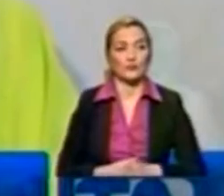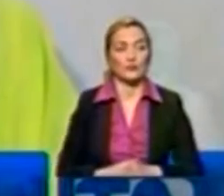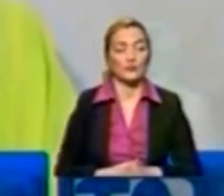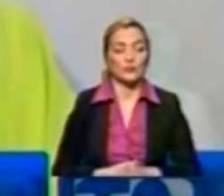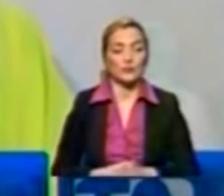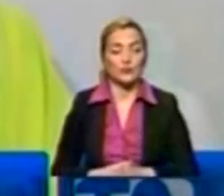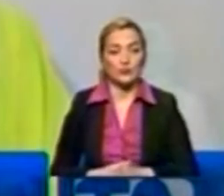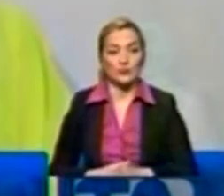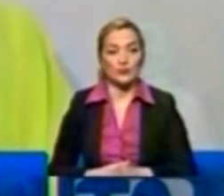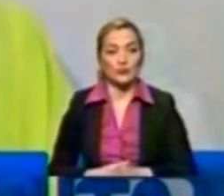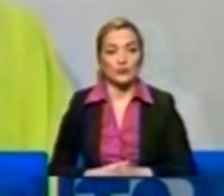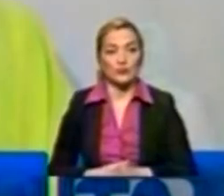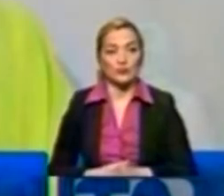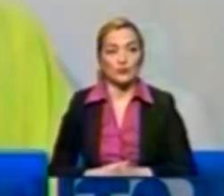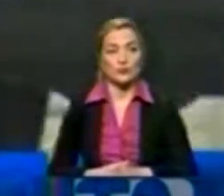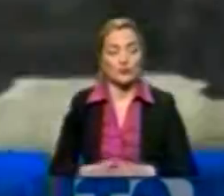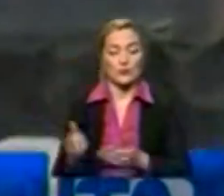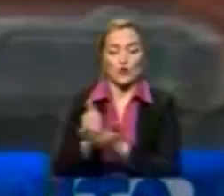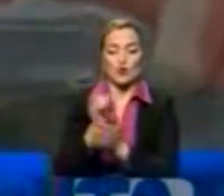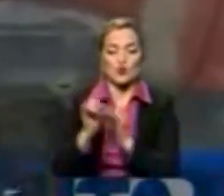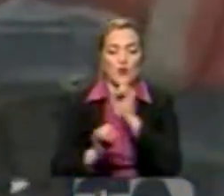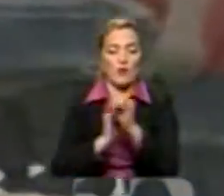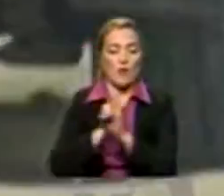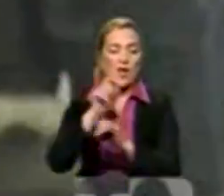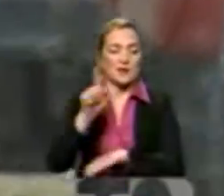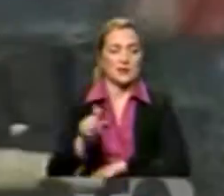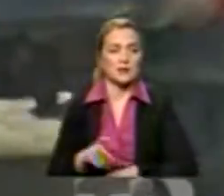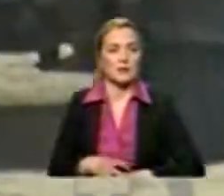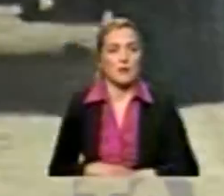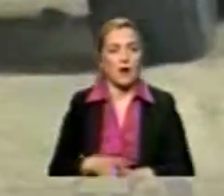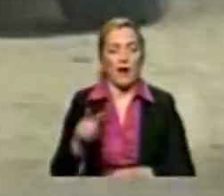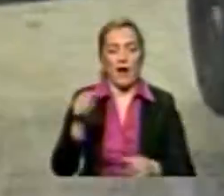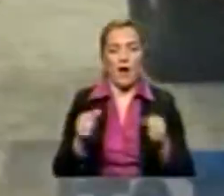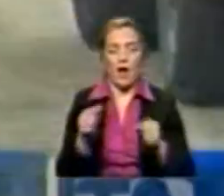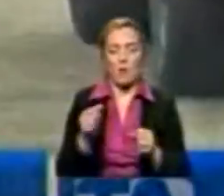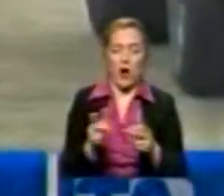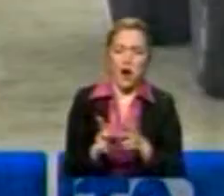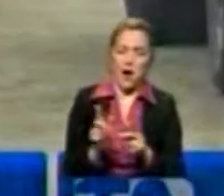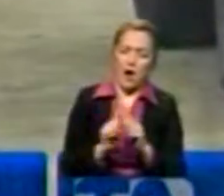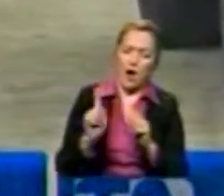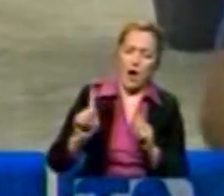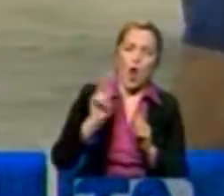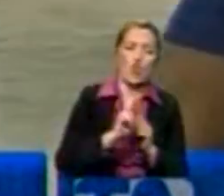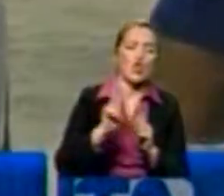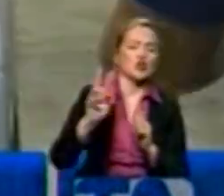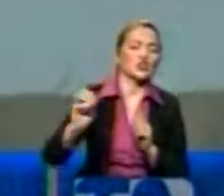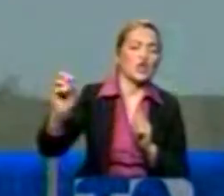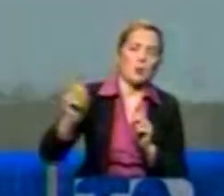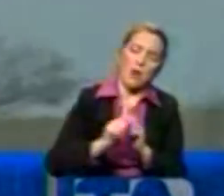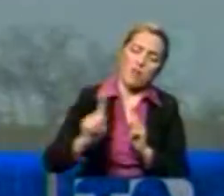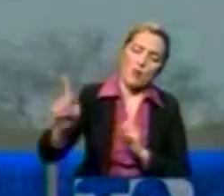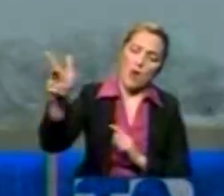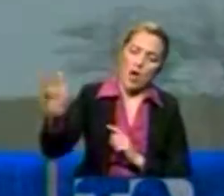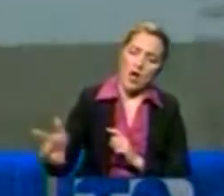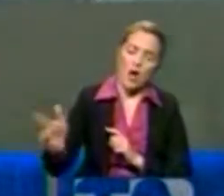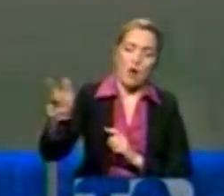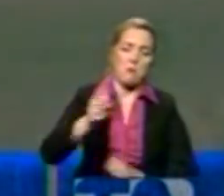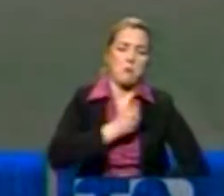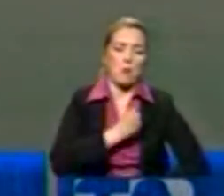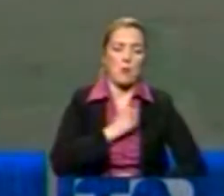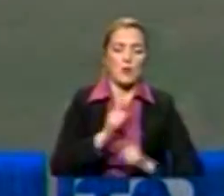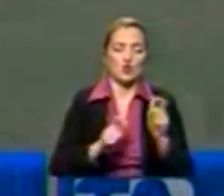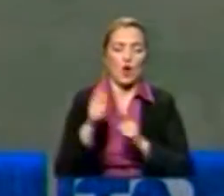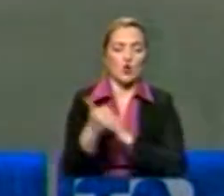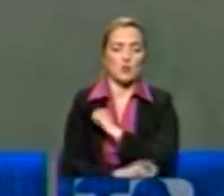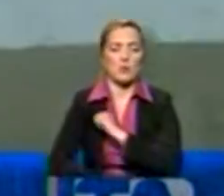necesitamos ayuda internacional. Además que la camioneta encontrada a 200 metros de la comuna Río Bravo le pertenece a un ciudadano extranjero